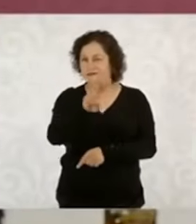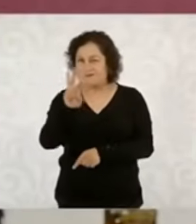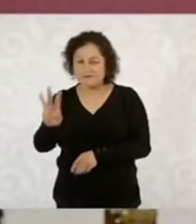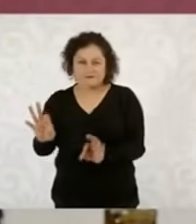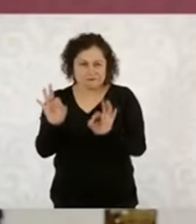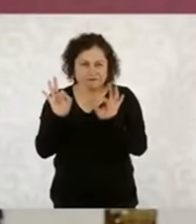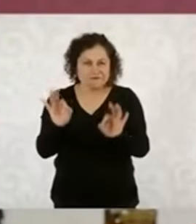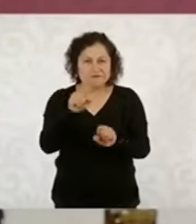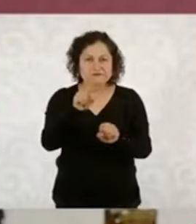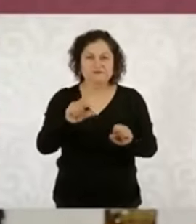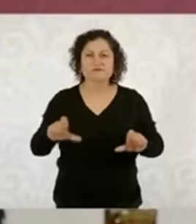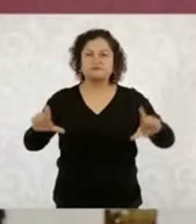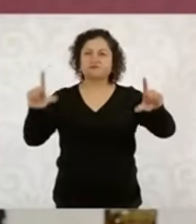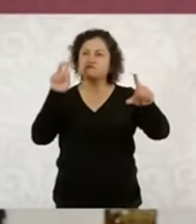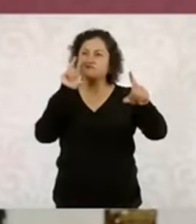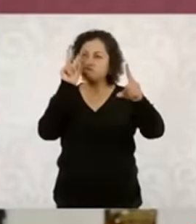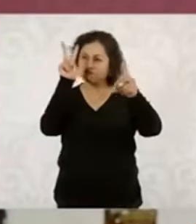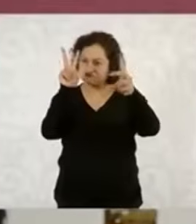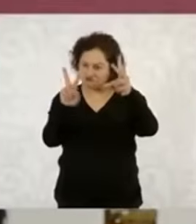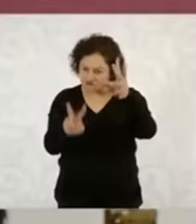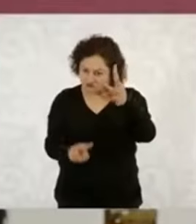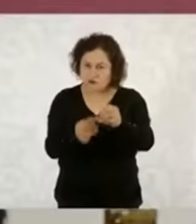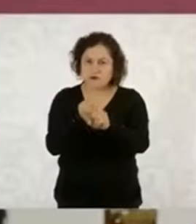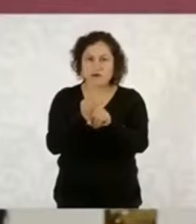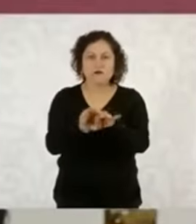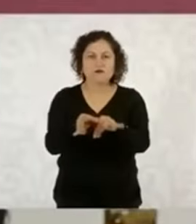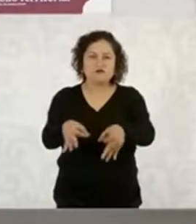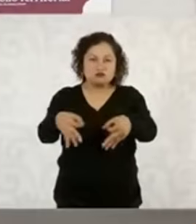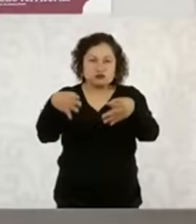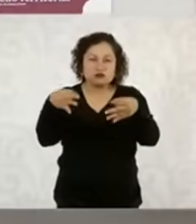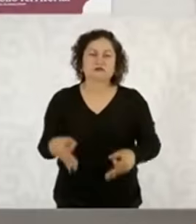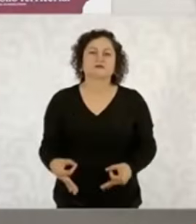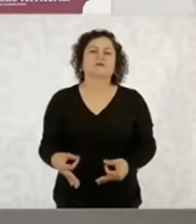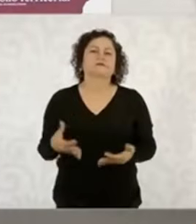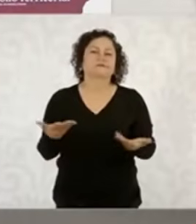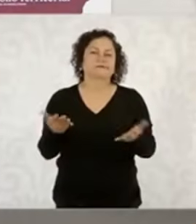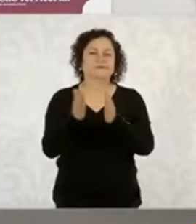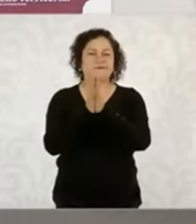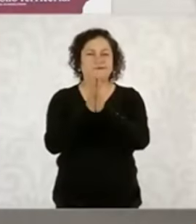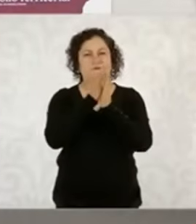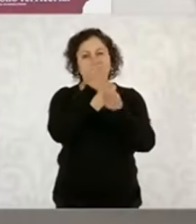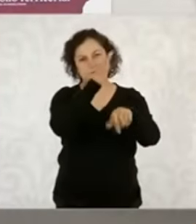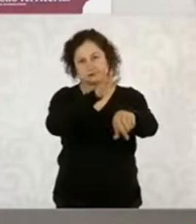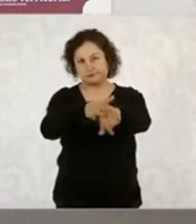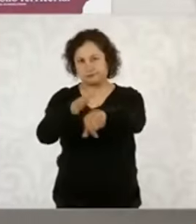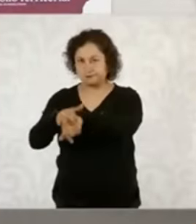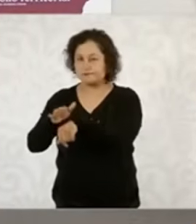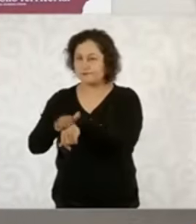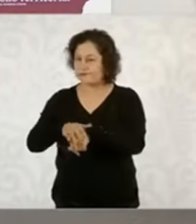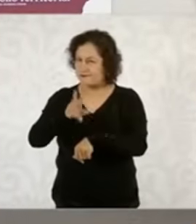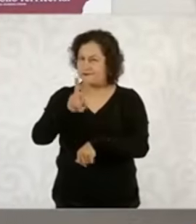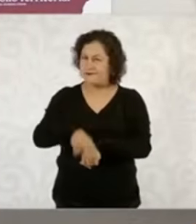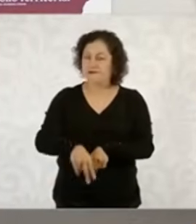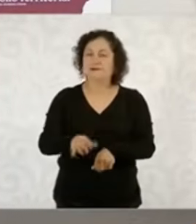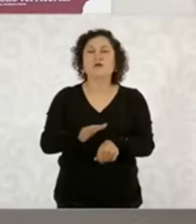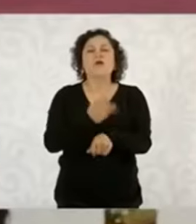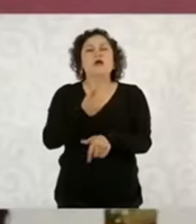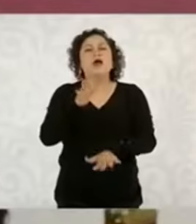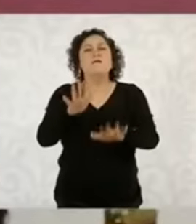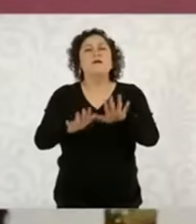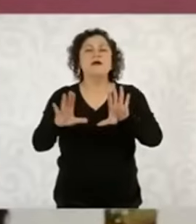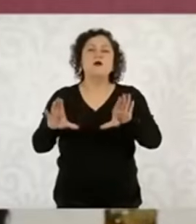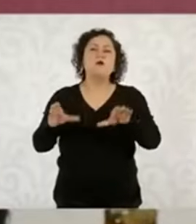la información e insistir mucho en esto, porque sí, sobre todo en las comunidades más